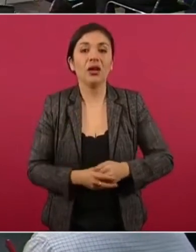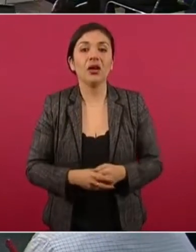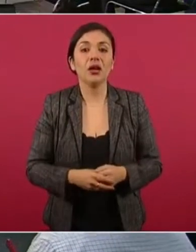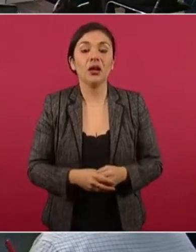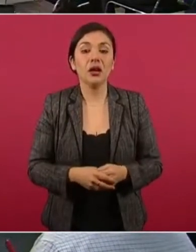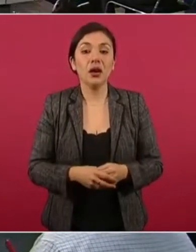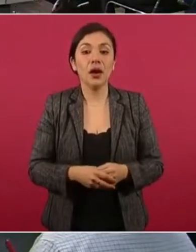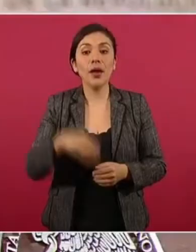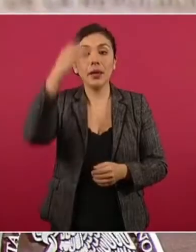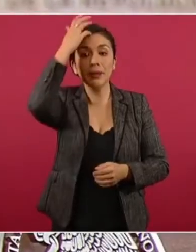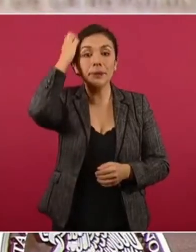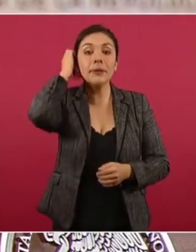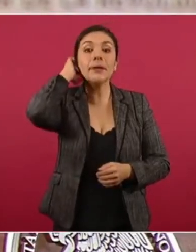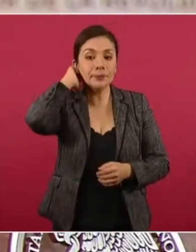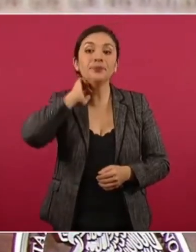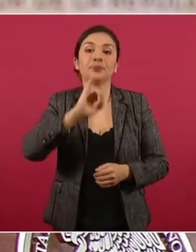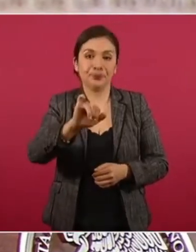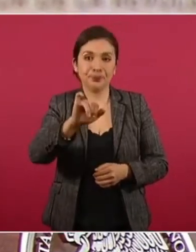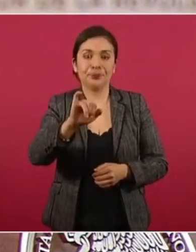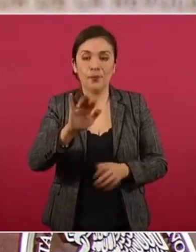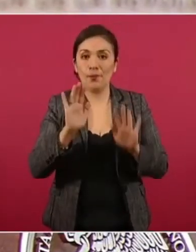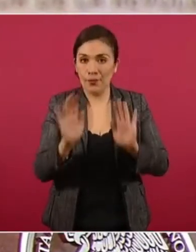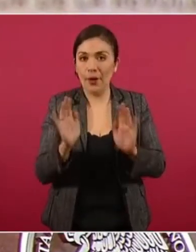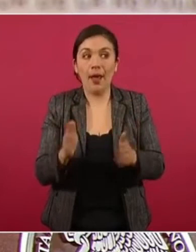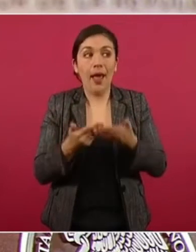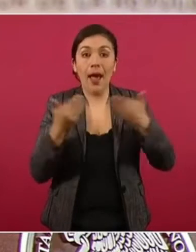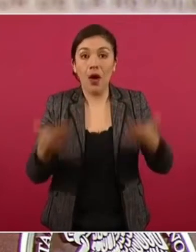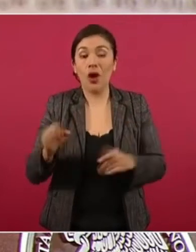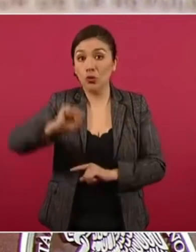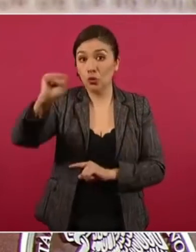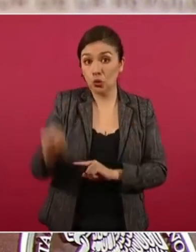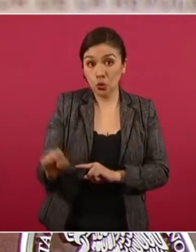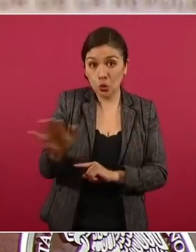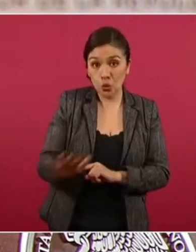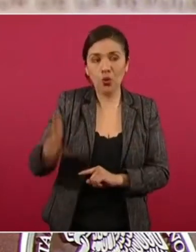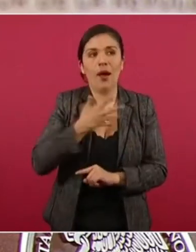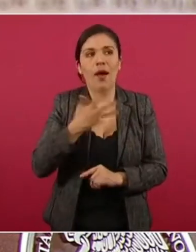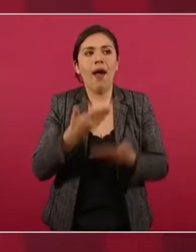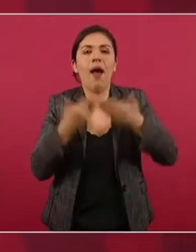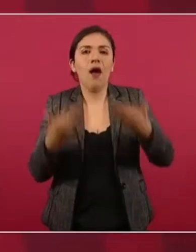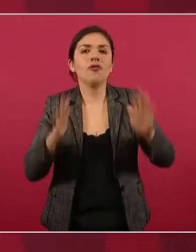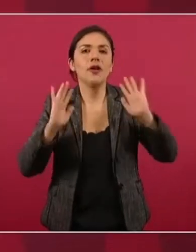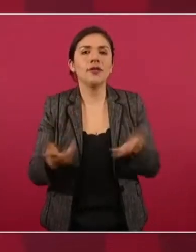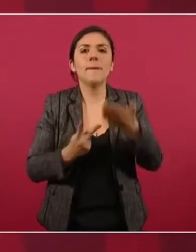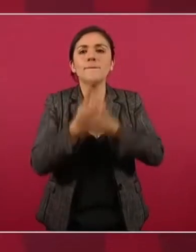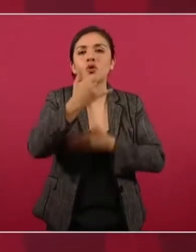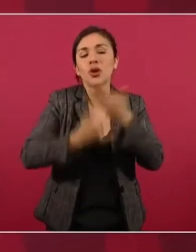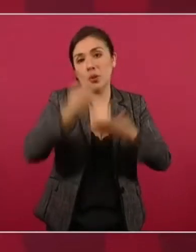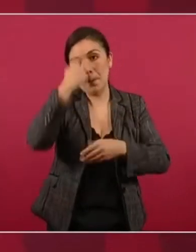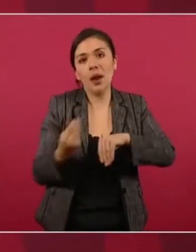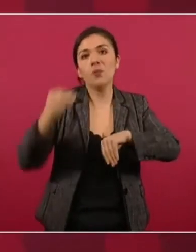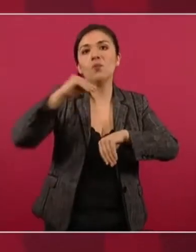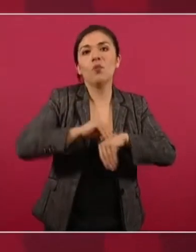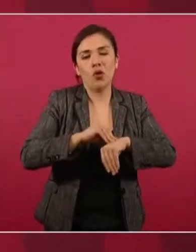ejemplo, ya todo el sureste tiene proyectos para la instalación